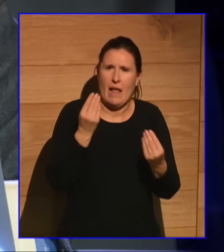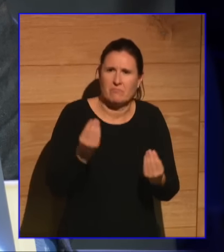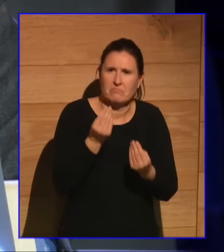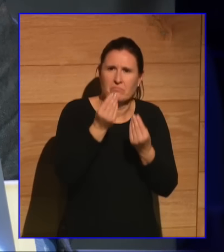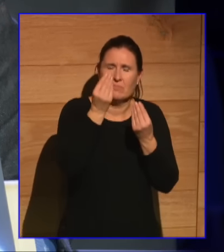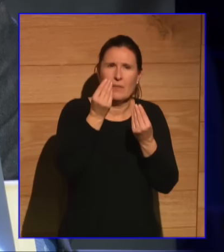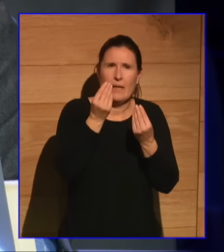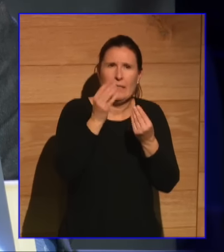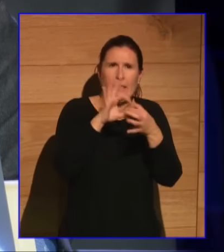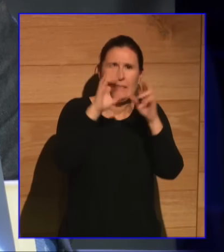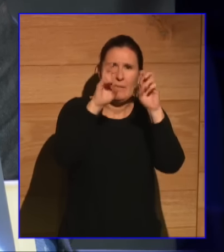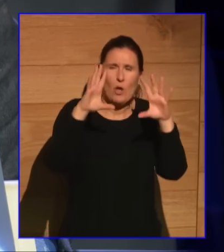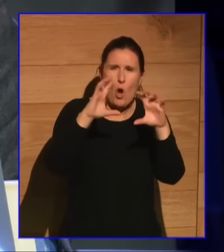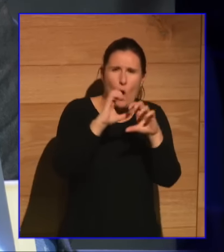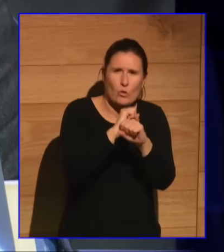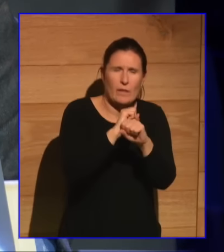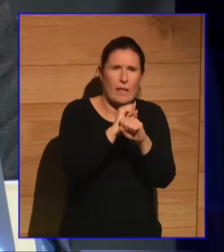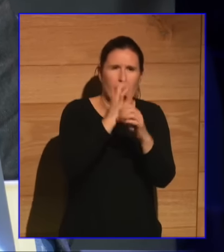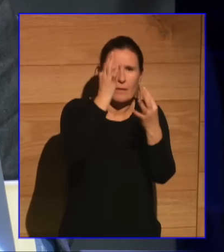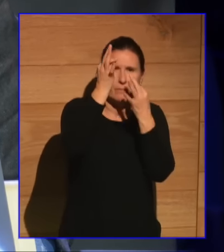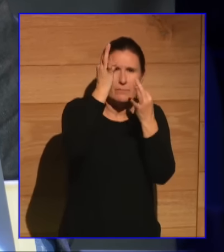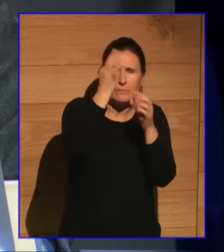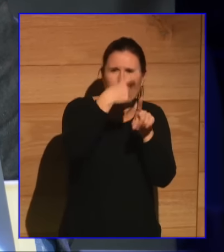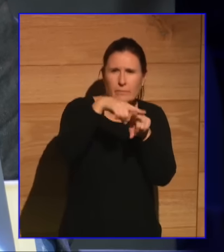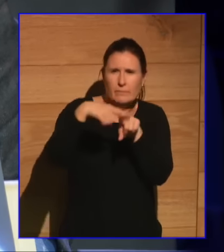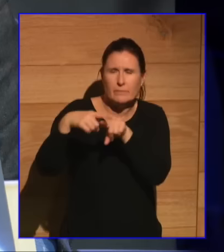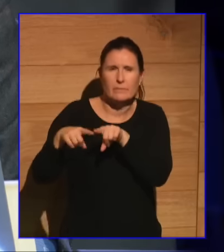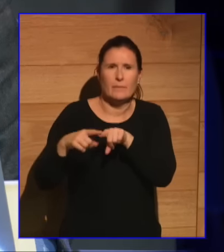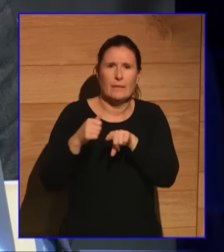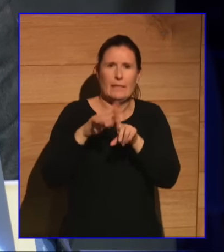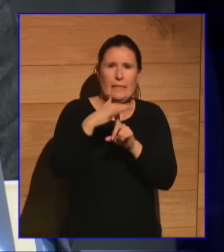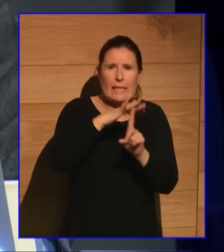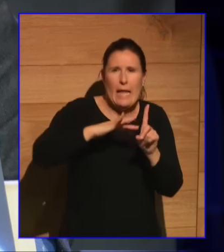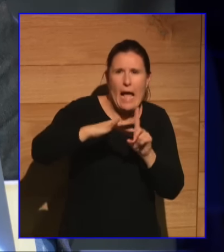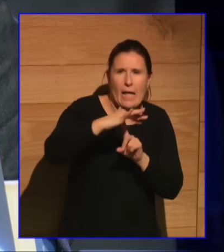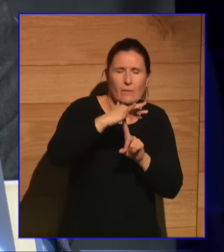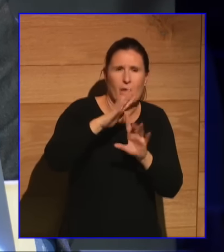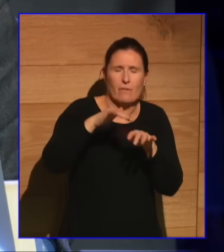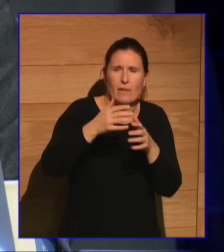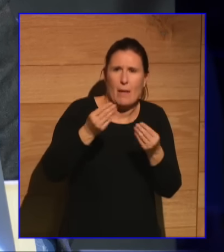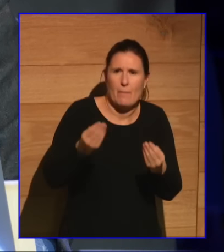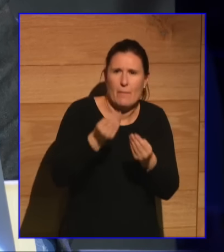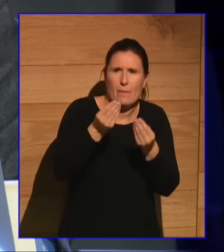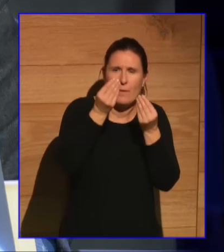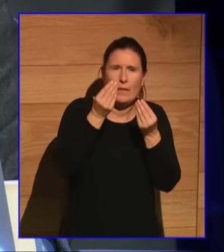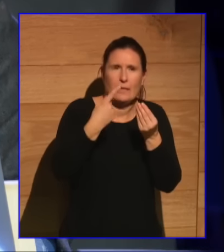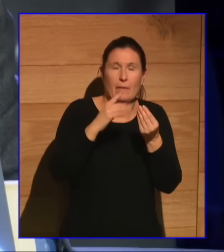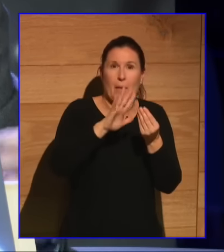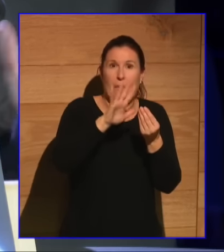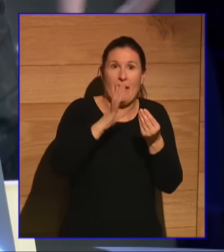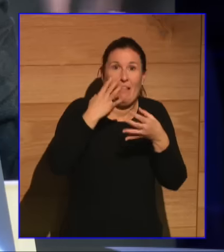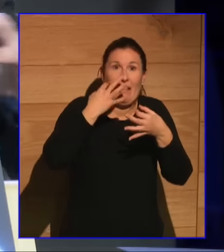oscuridad precisamente, que gane en matiz, que gane en sentido de la atmósfera, que gane en tangibilidad.